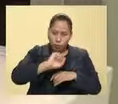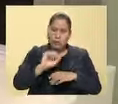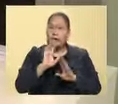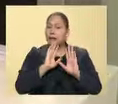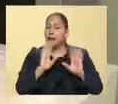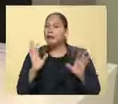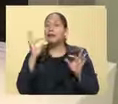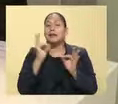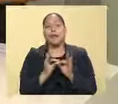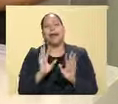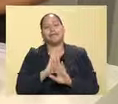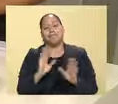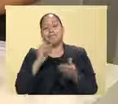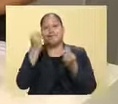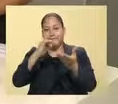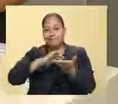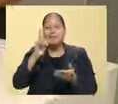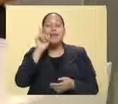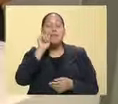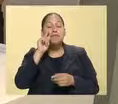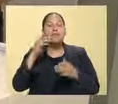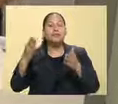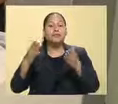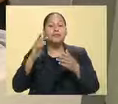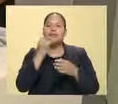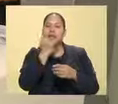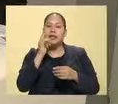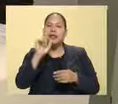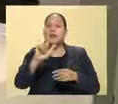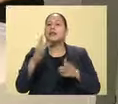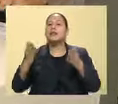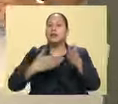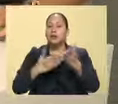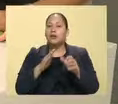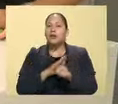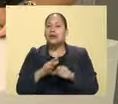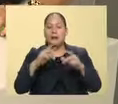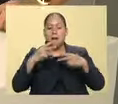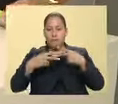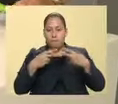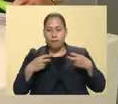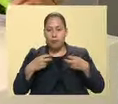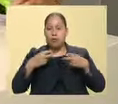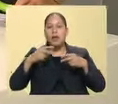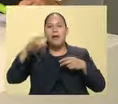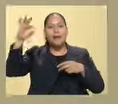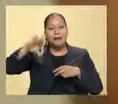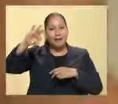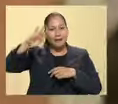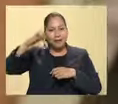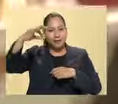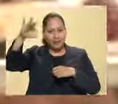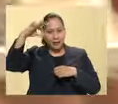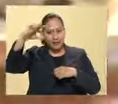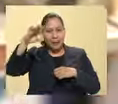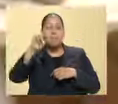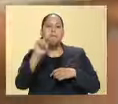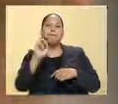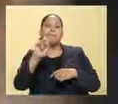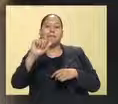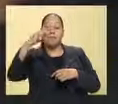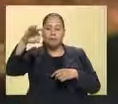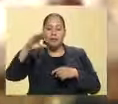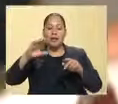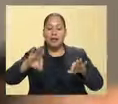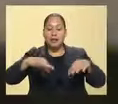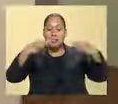bueno, muchísimas gracias. ¿Qué vamos a preparar el ahí lunes? ¡Wow! Unos moñitos de pera. ¡Fuf! Ya quiero probarlos. Unas enchiladas